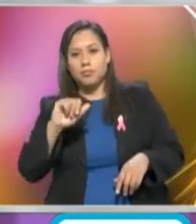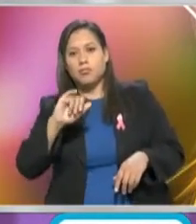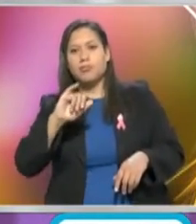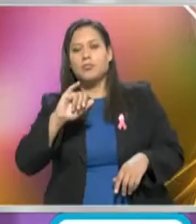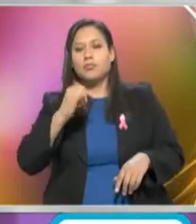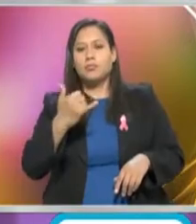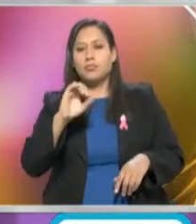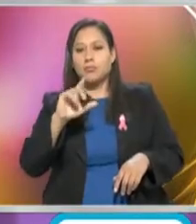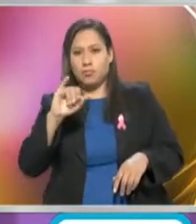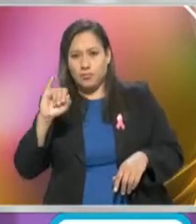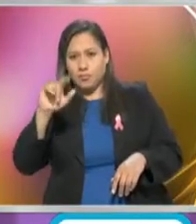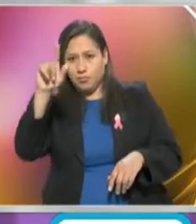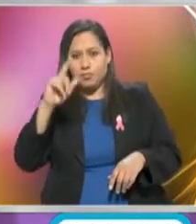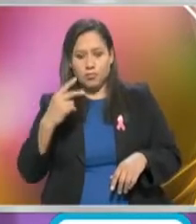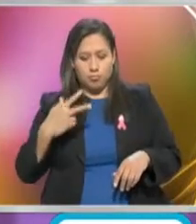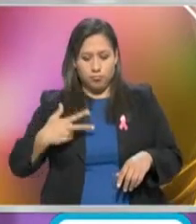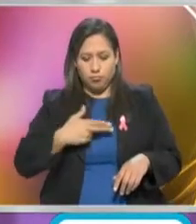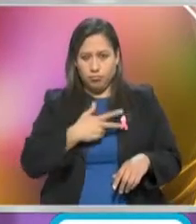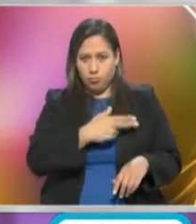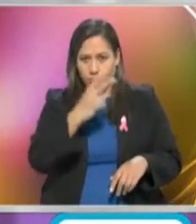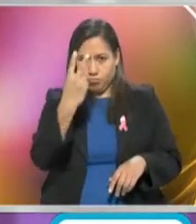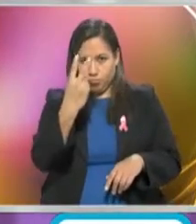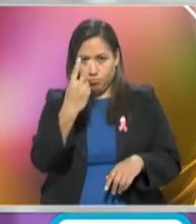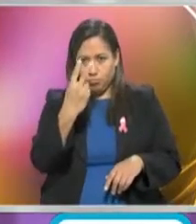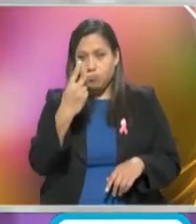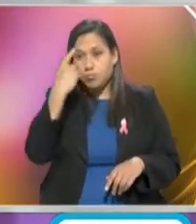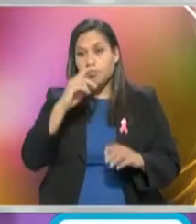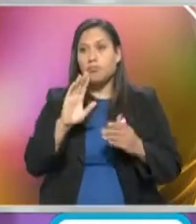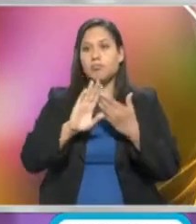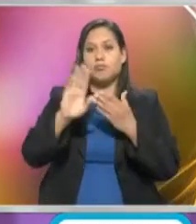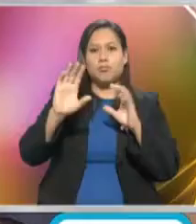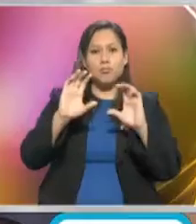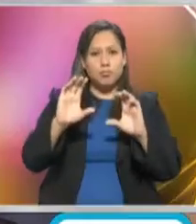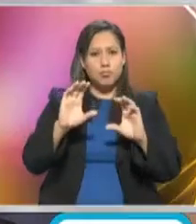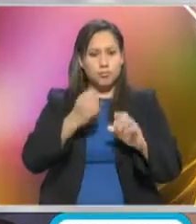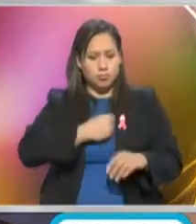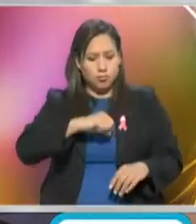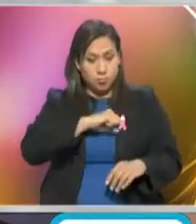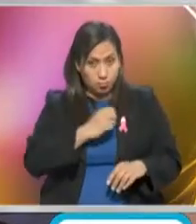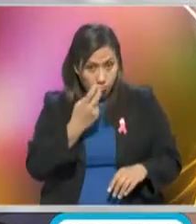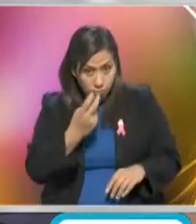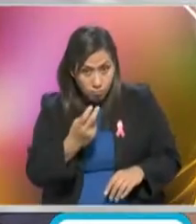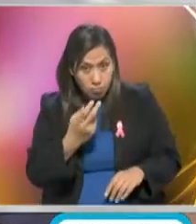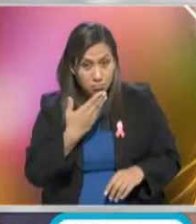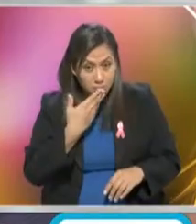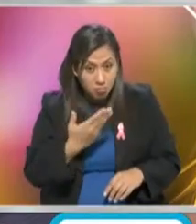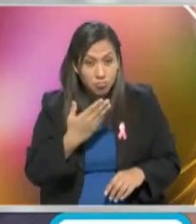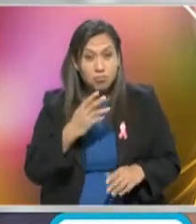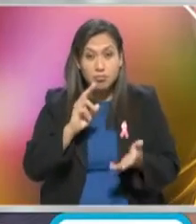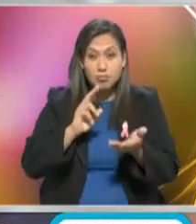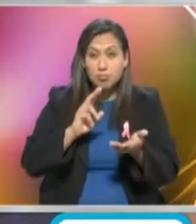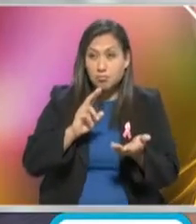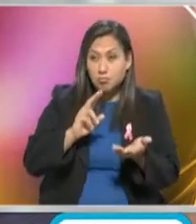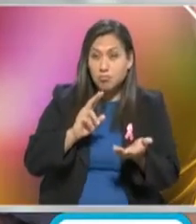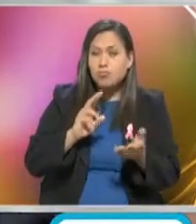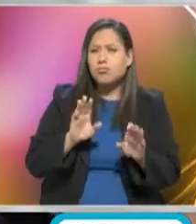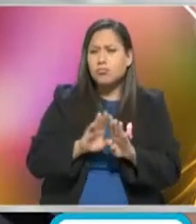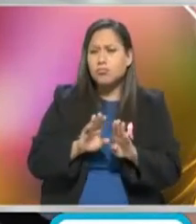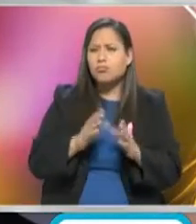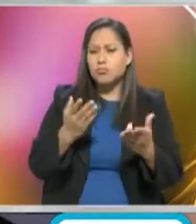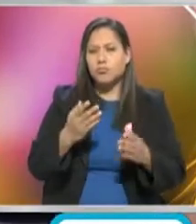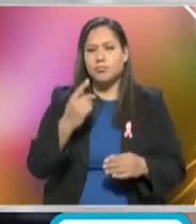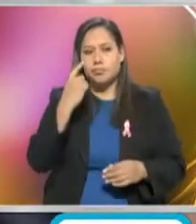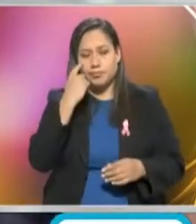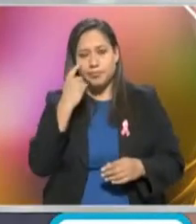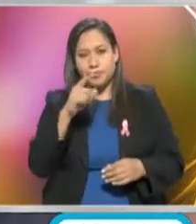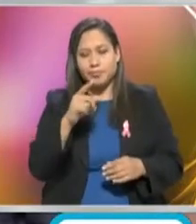quien se quitó ambos senos en medida de prevención. ¿Esto puede suceder? ¿Es válido? ¿Cómo funciona? Aquí